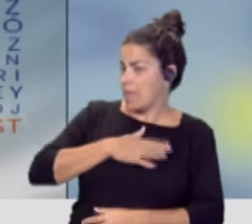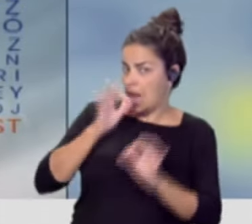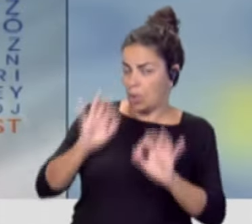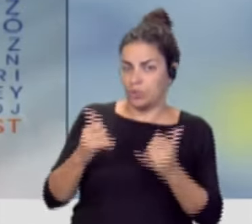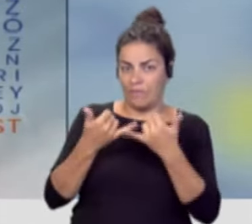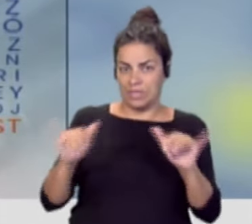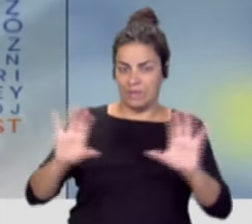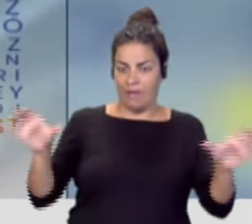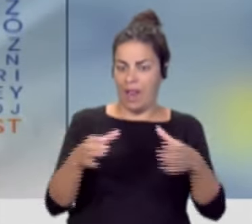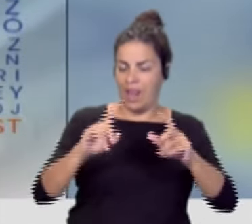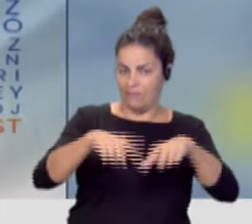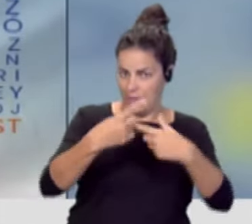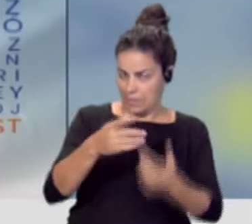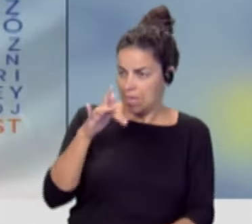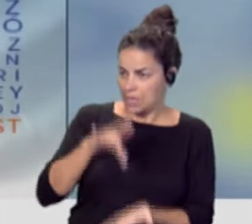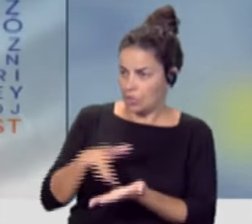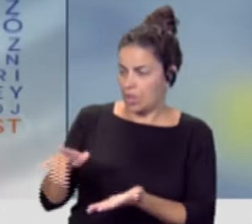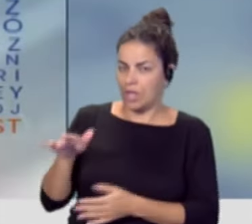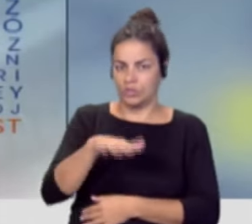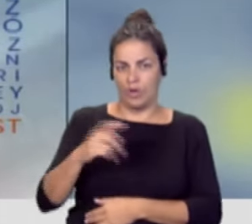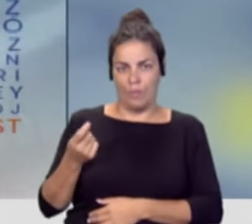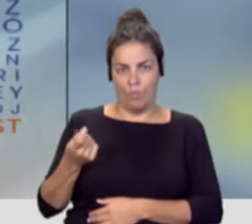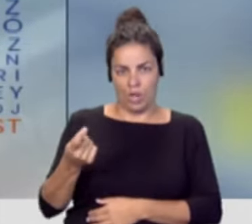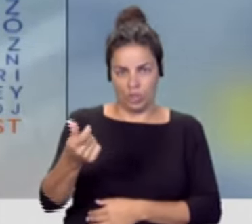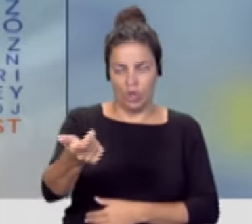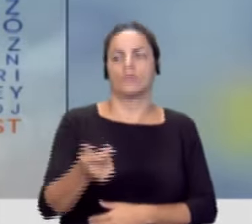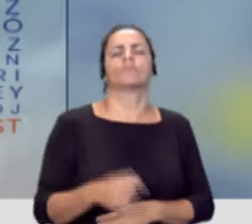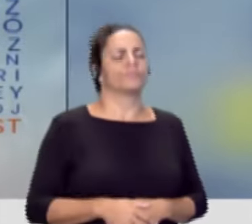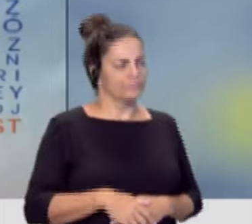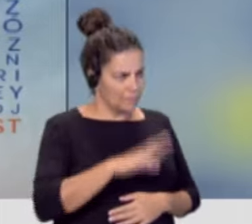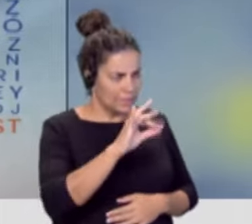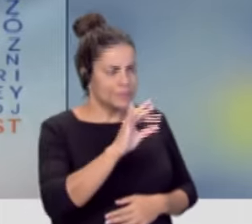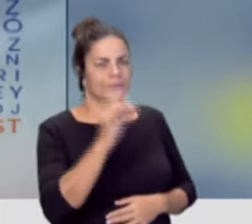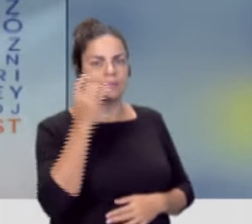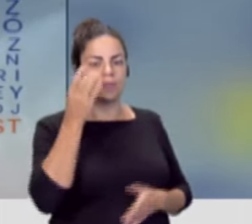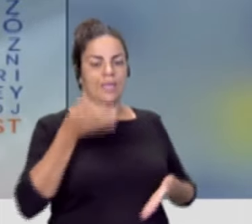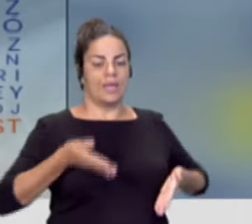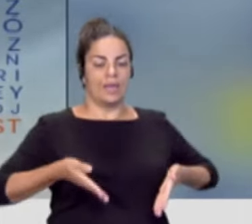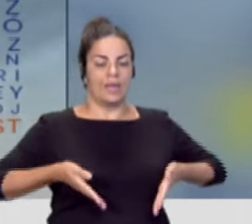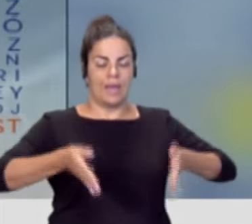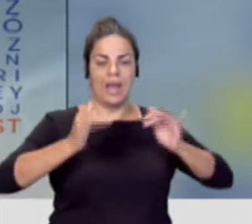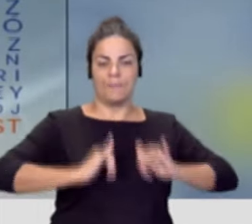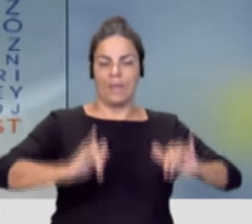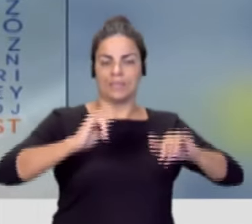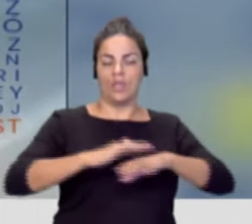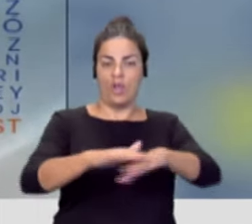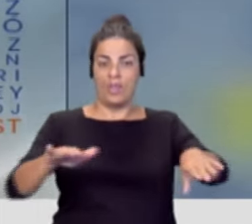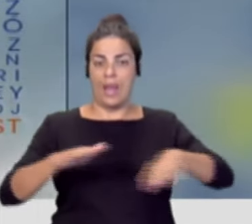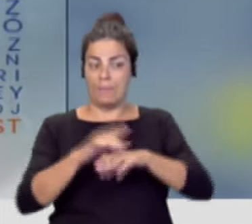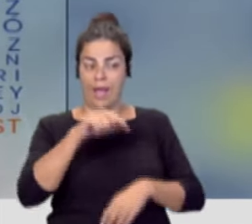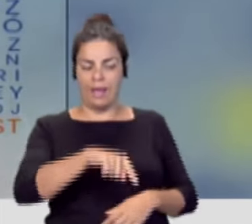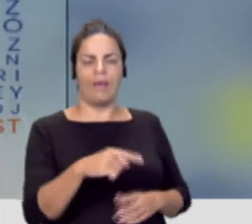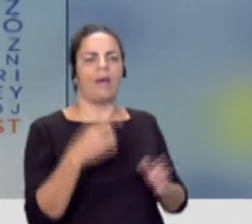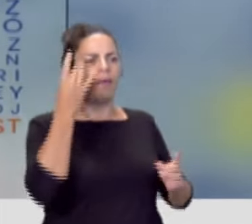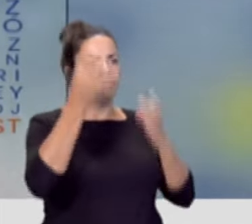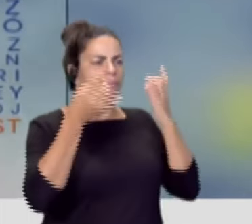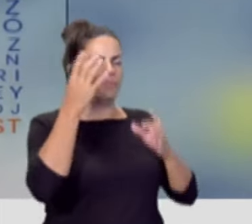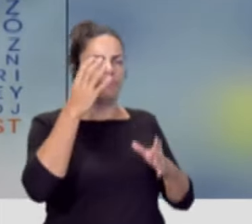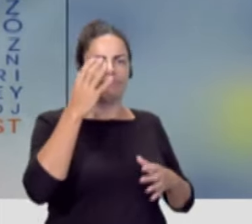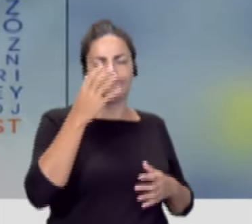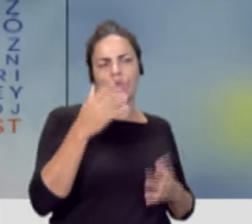allí, en ese punto de Puerto del Rosario. Sí, tenemos actividades en el paseo de la playa para, bueno, contacuentos.